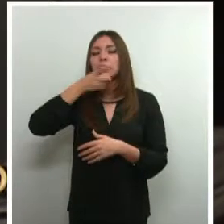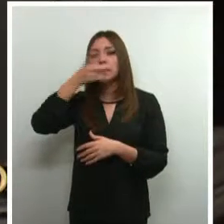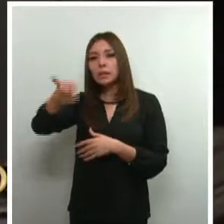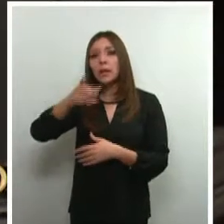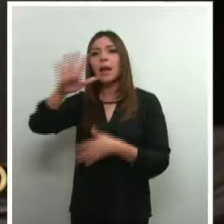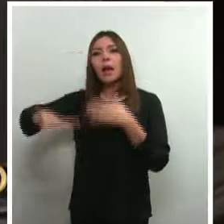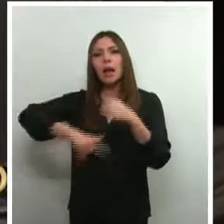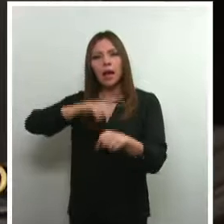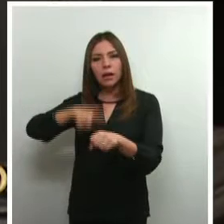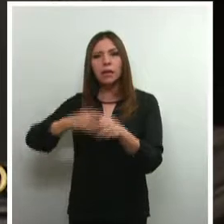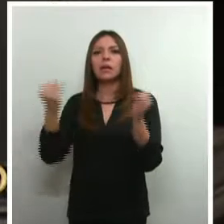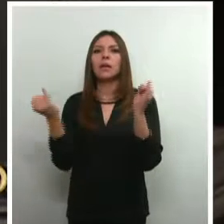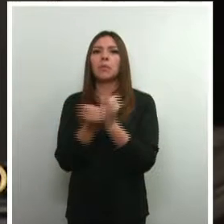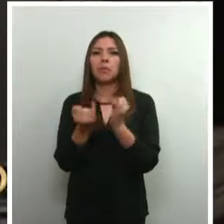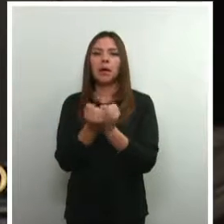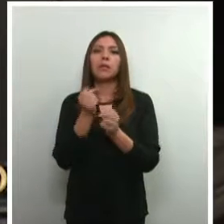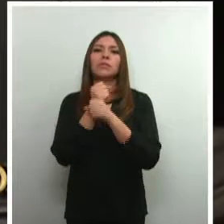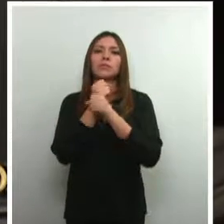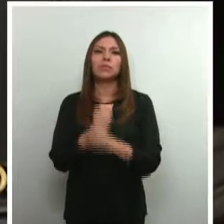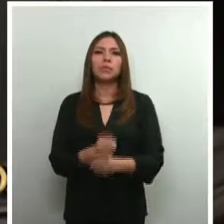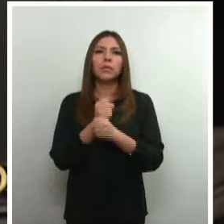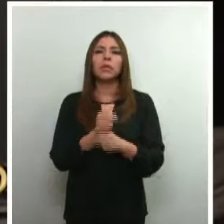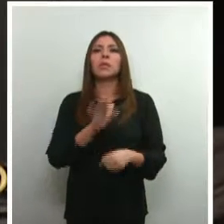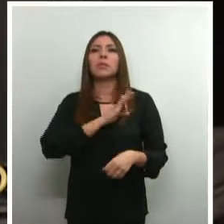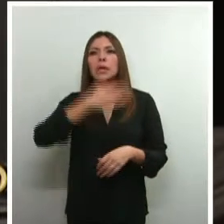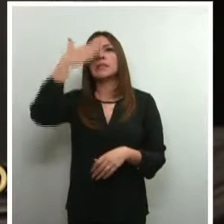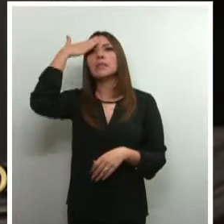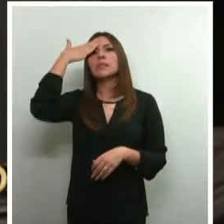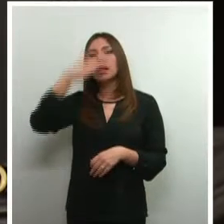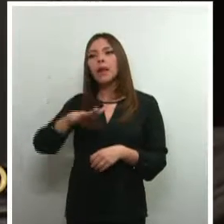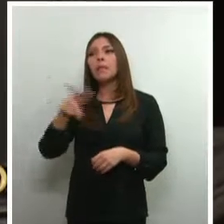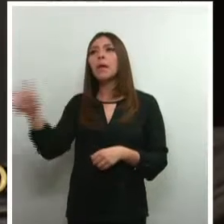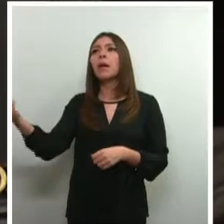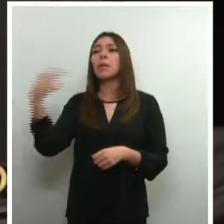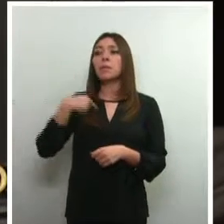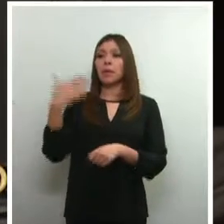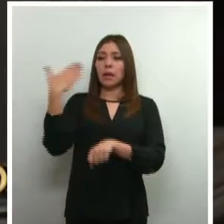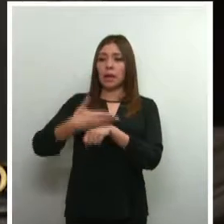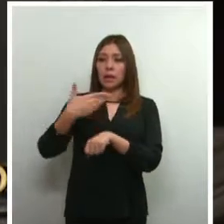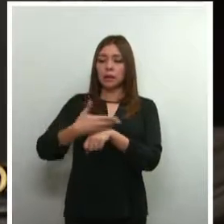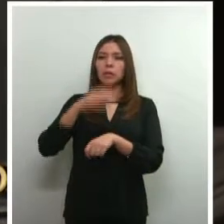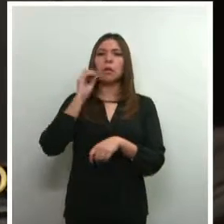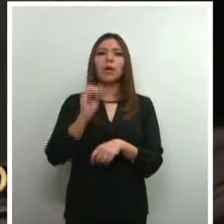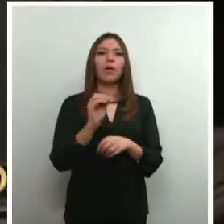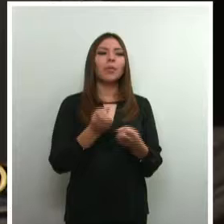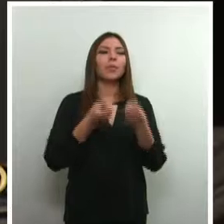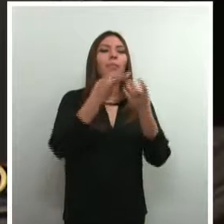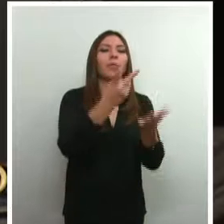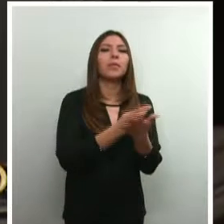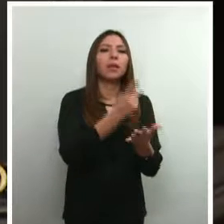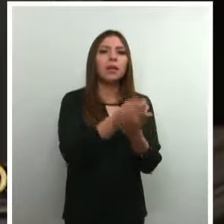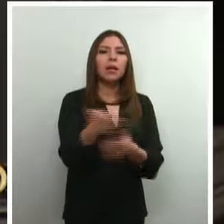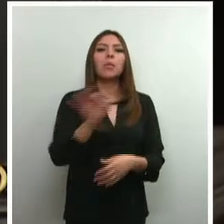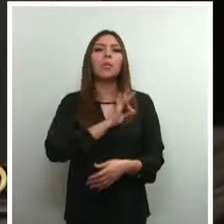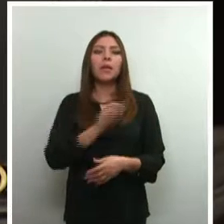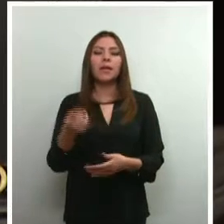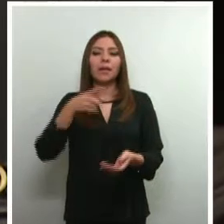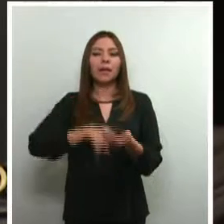animales sufren, que pueden diferenciar el castigo de la recompensa y que son capaces de sentir amor y